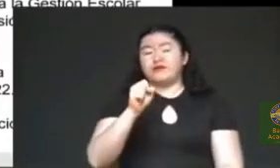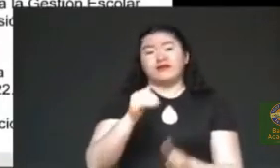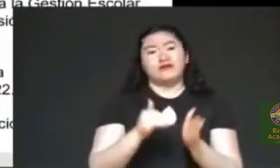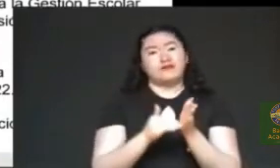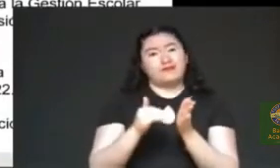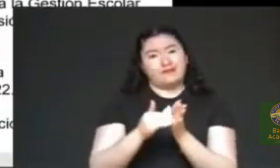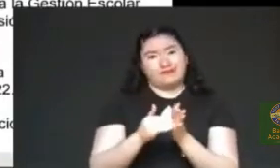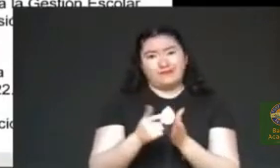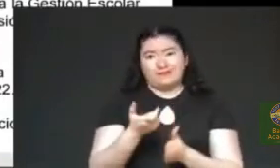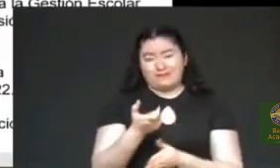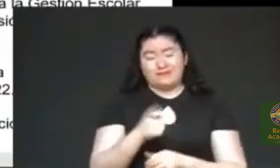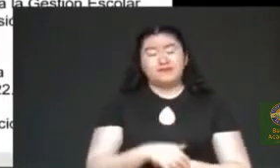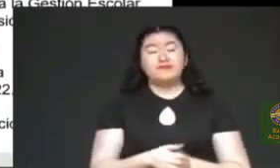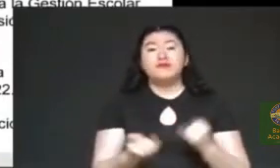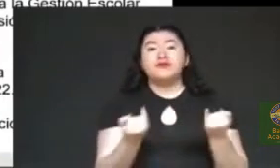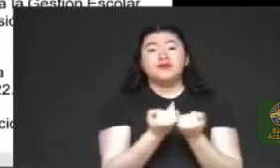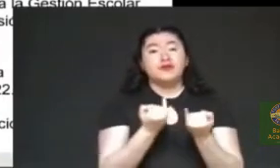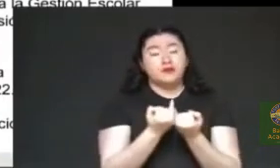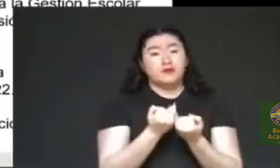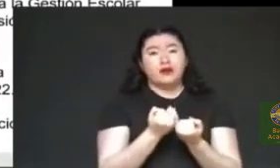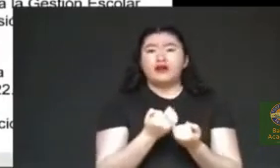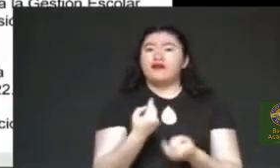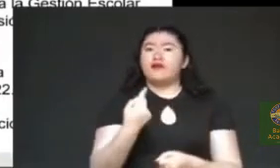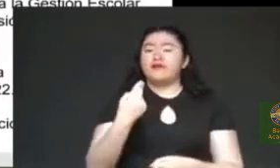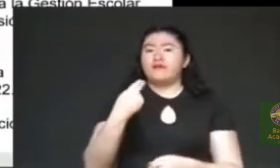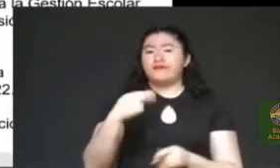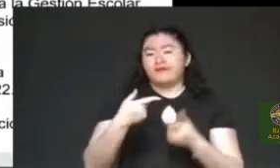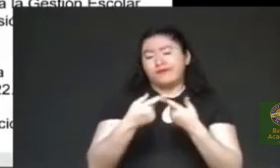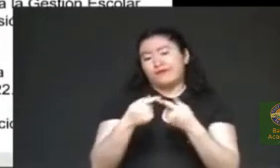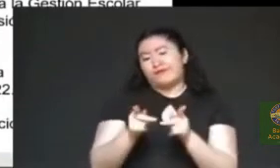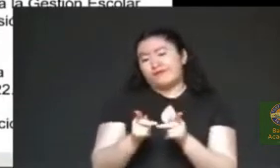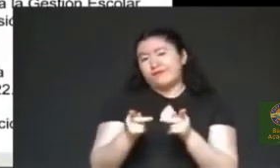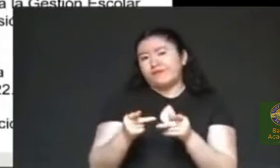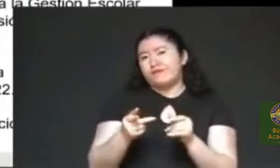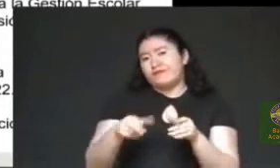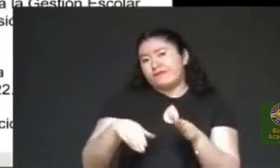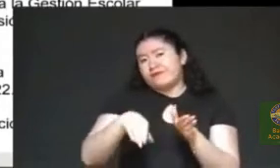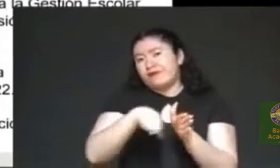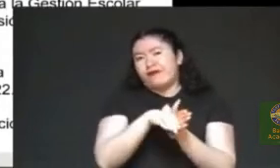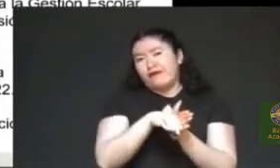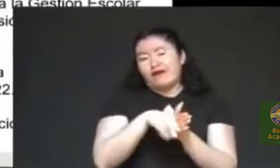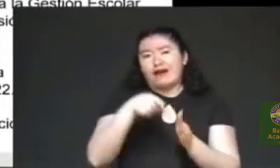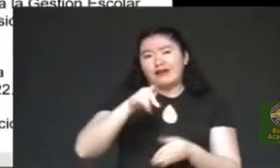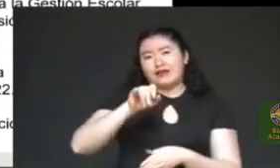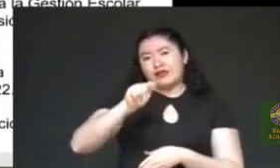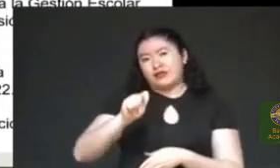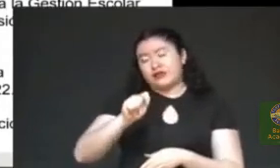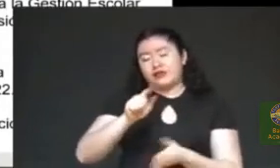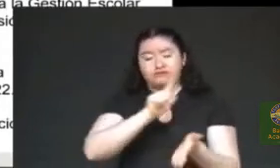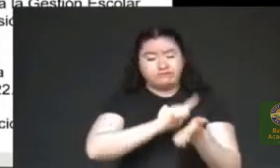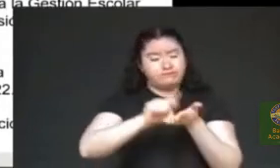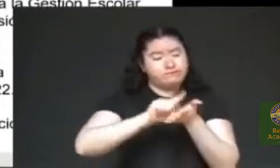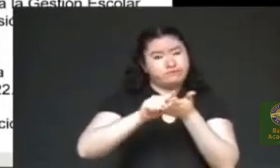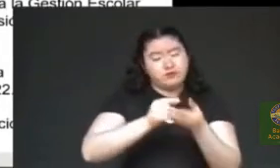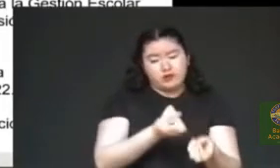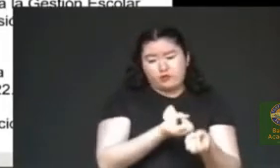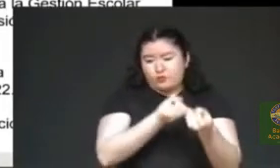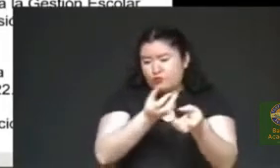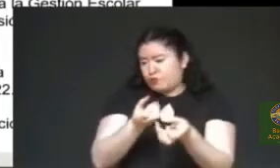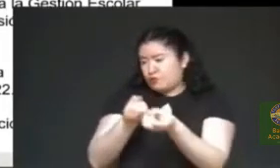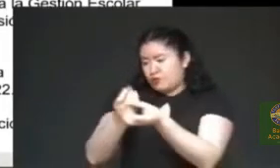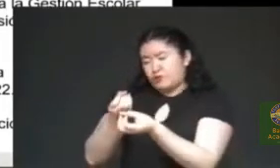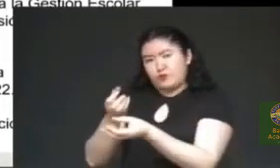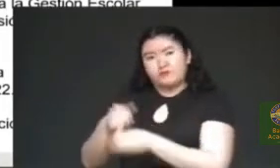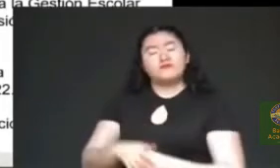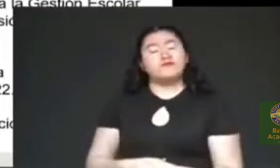de limpieza que estamos apoyando, y básicamente las escuelas de la ciudad están